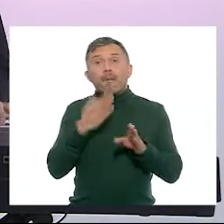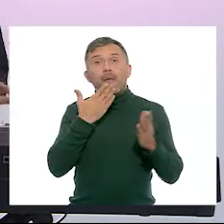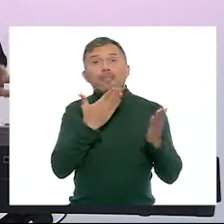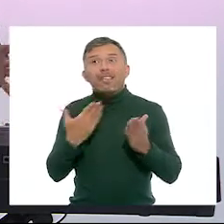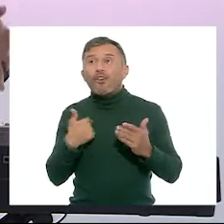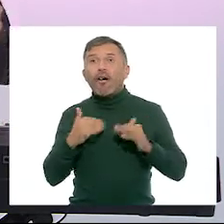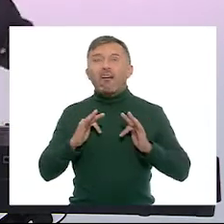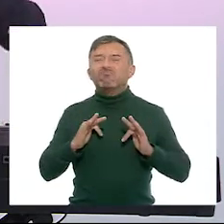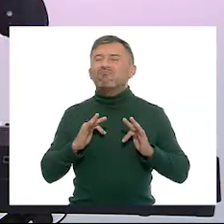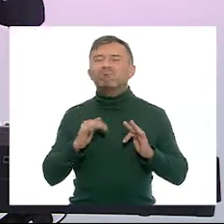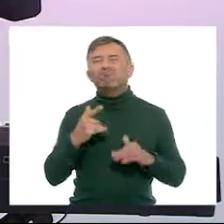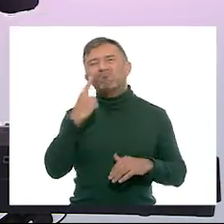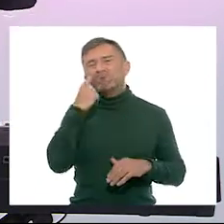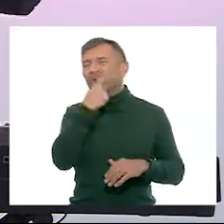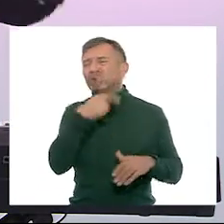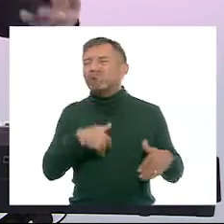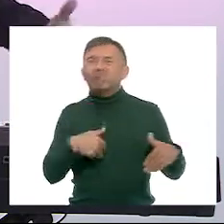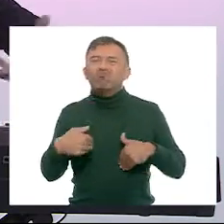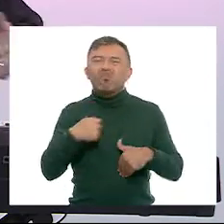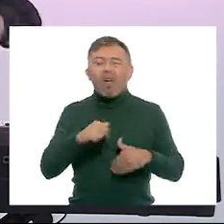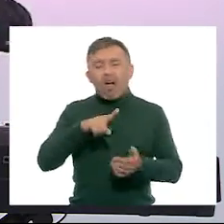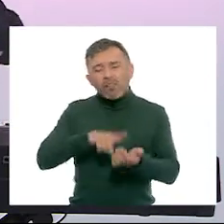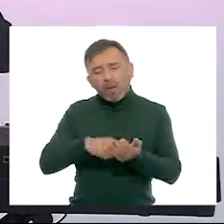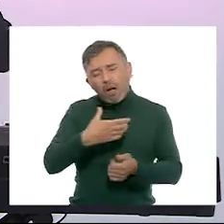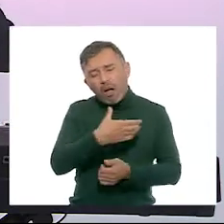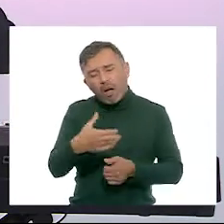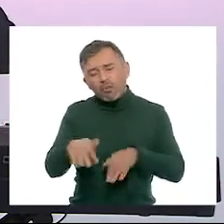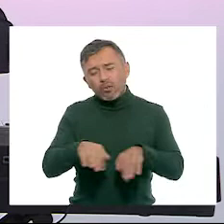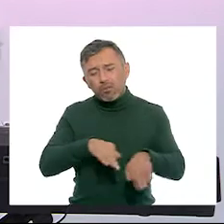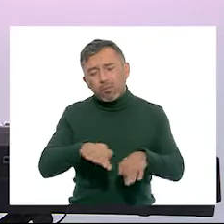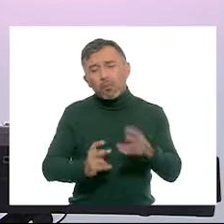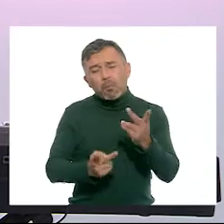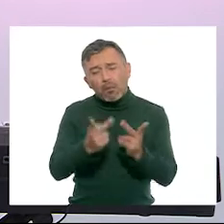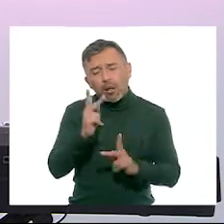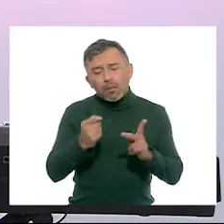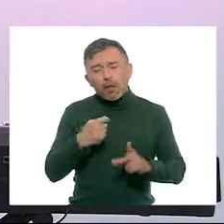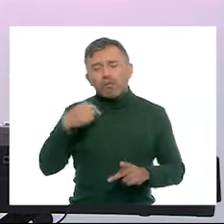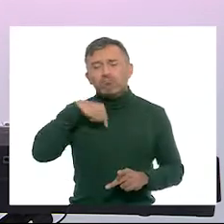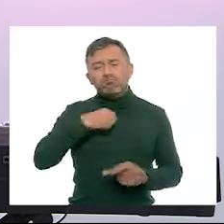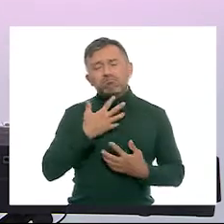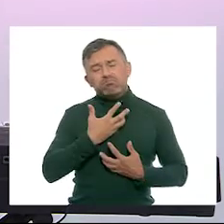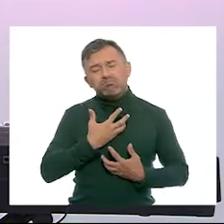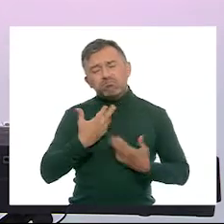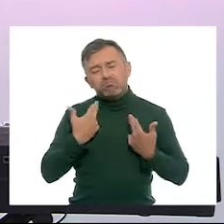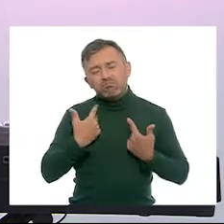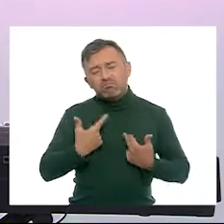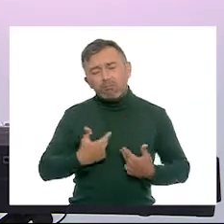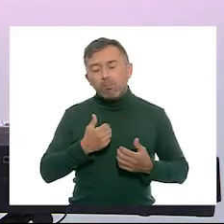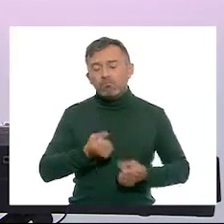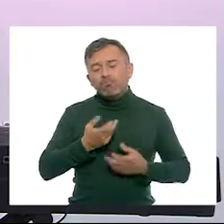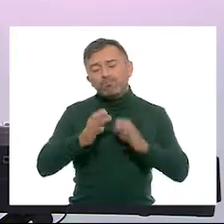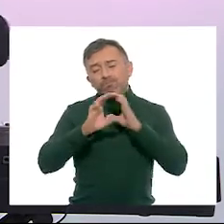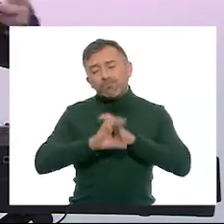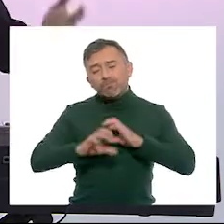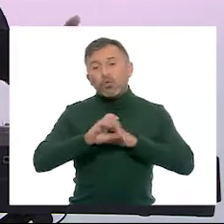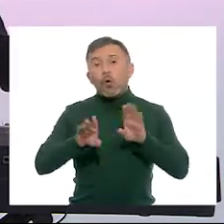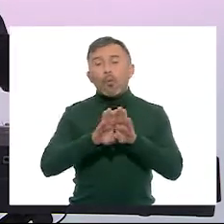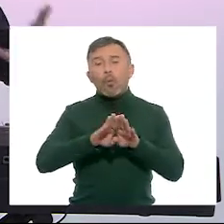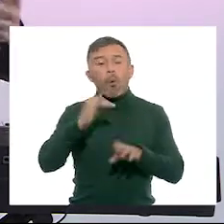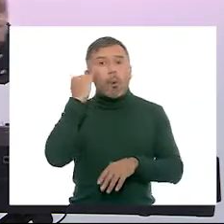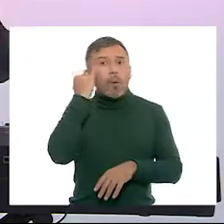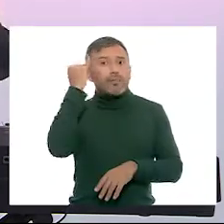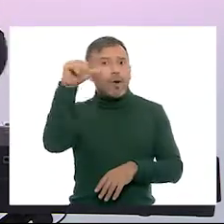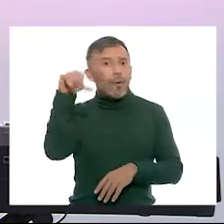trabajo manifestaban todas sus emociones y todo su sentir, a través de lo que llamamos improvisación, que es lo que nos